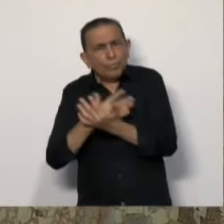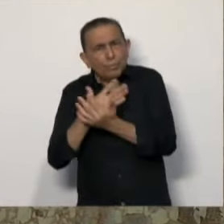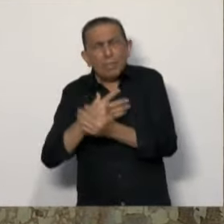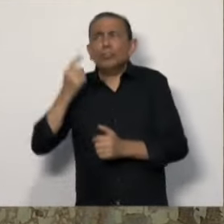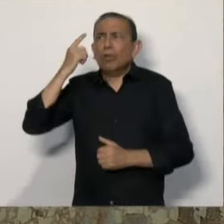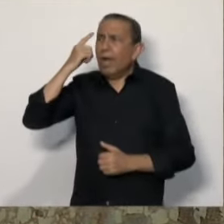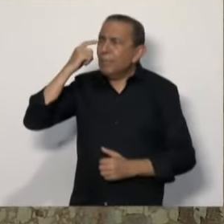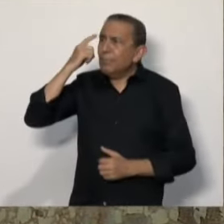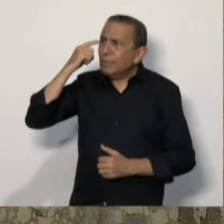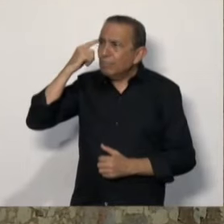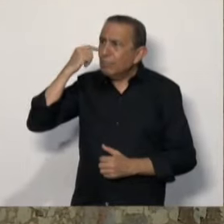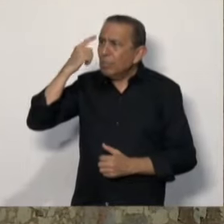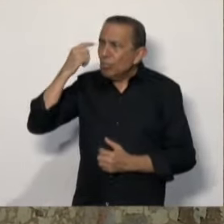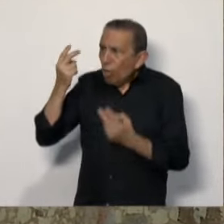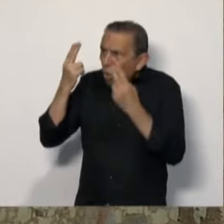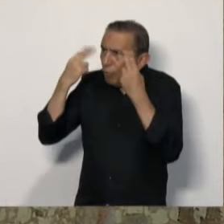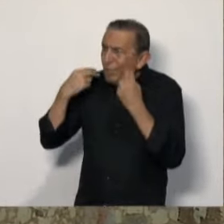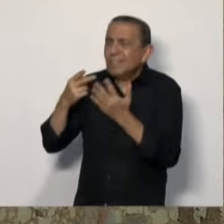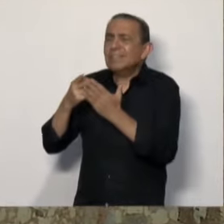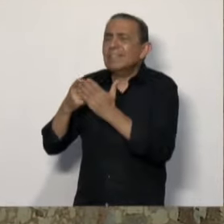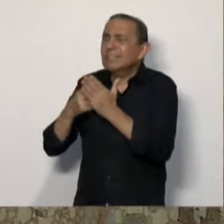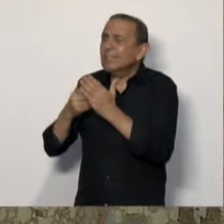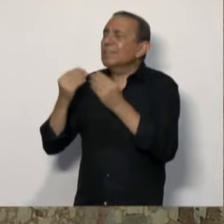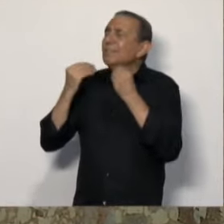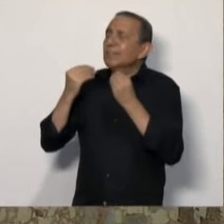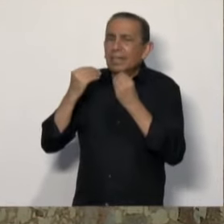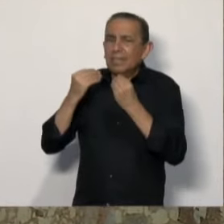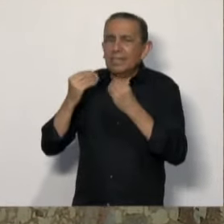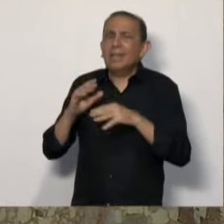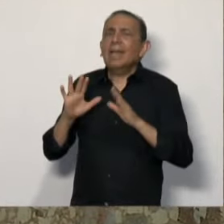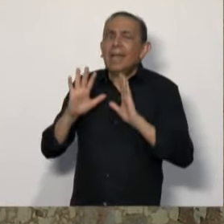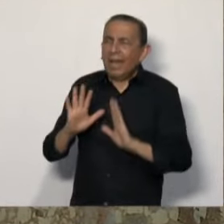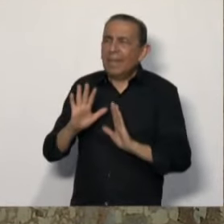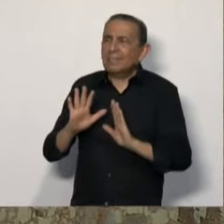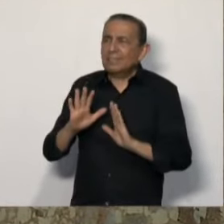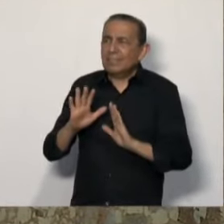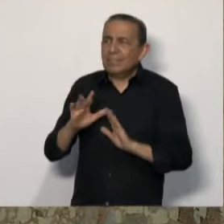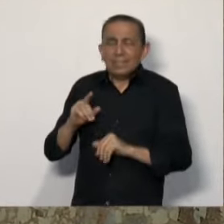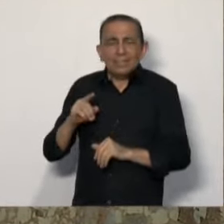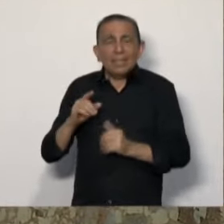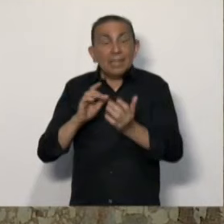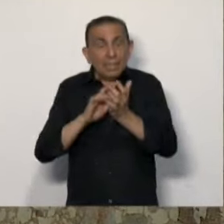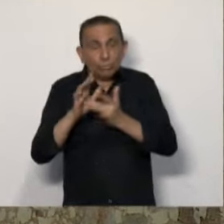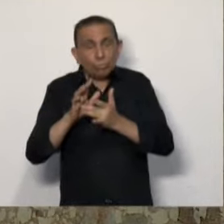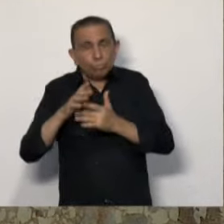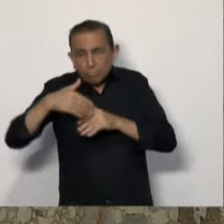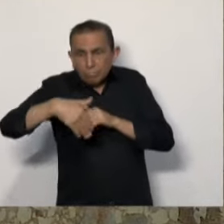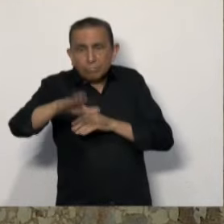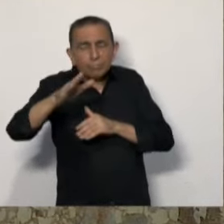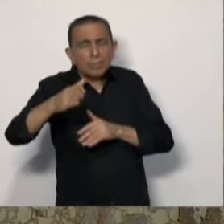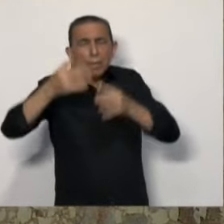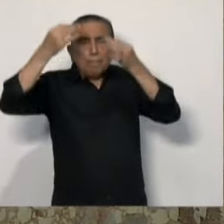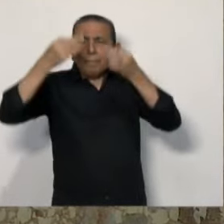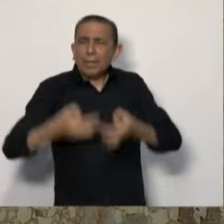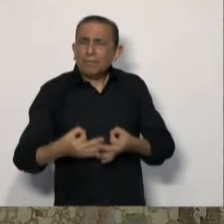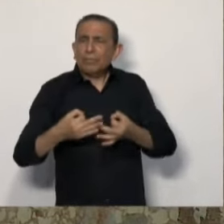sufrimientos ¿qué significa obedecer? De este modo, él alcanzó la perfección